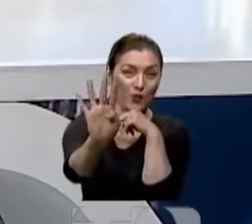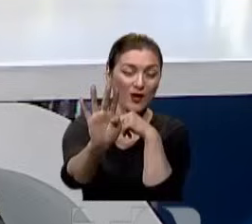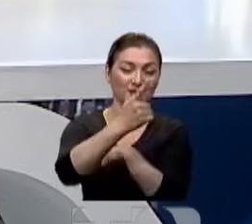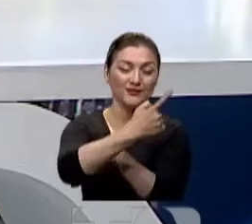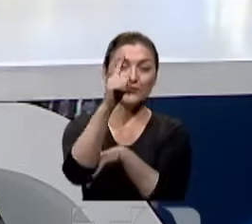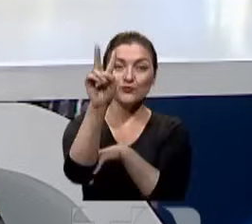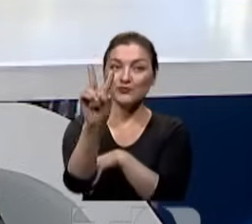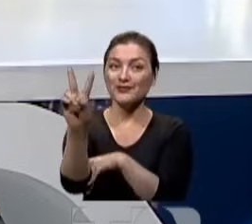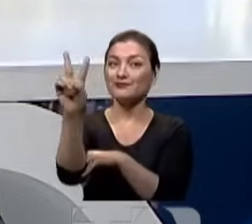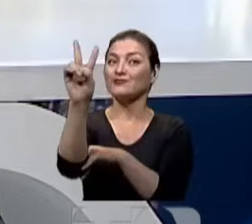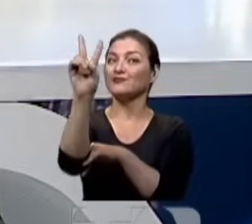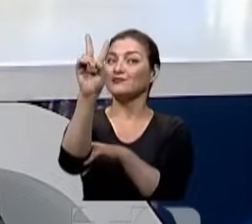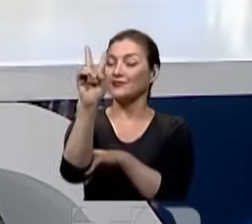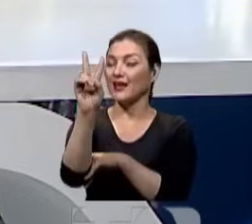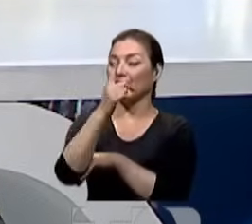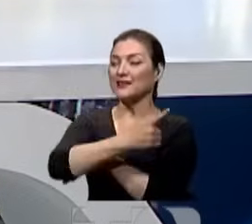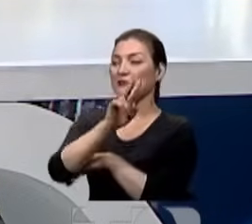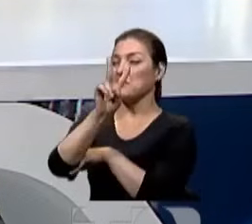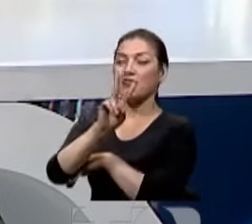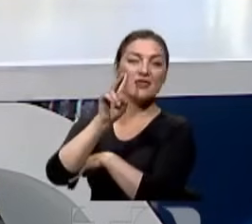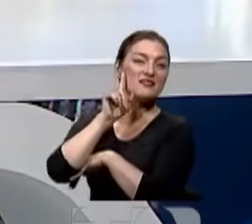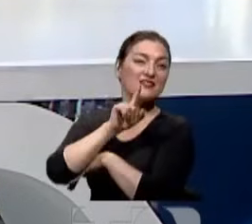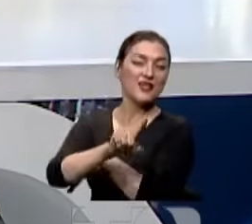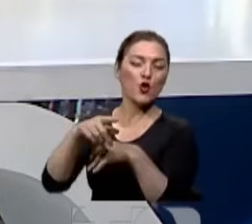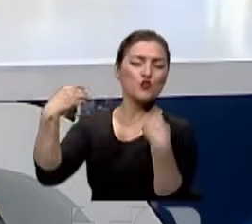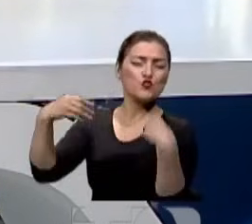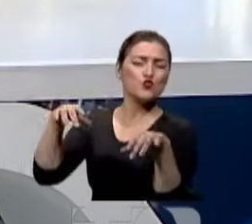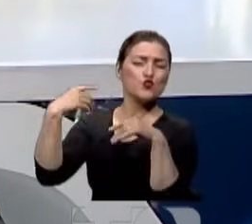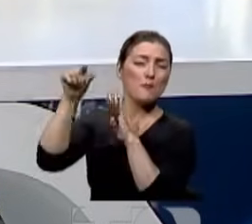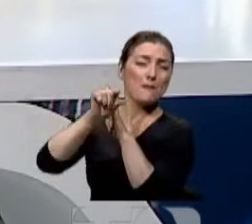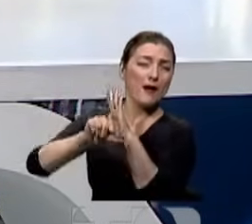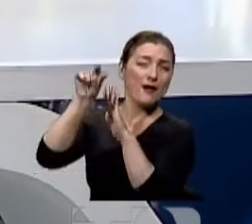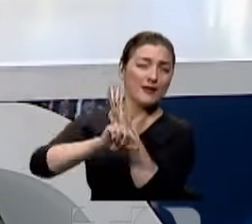viernes, además es Black Friday. Cuidado con las compras, Helen. ¡Así viernes!